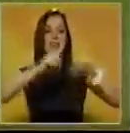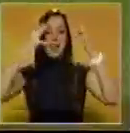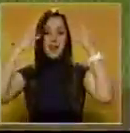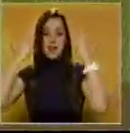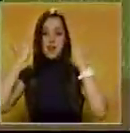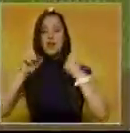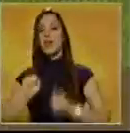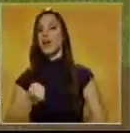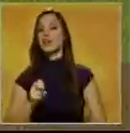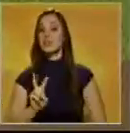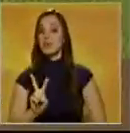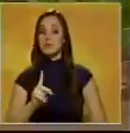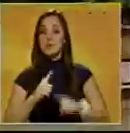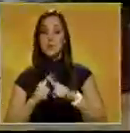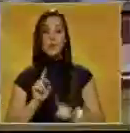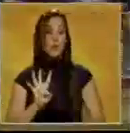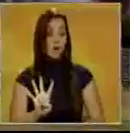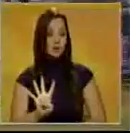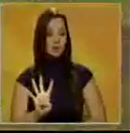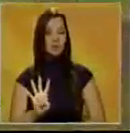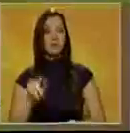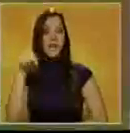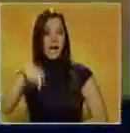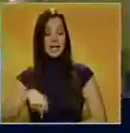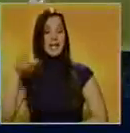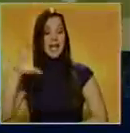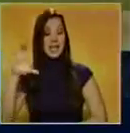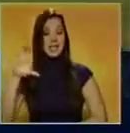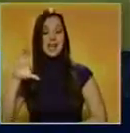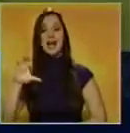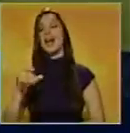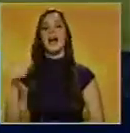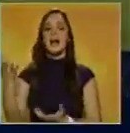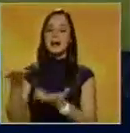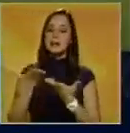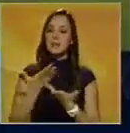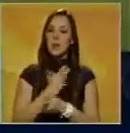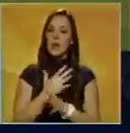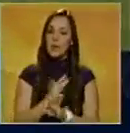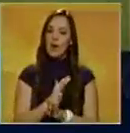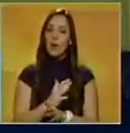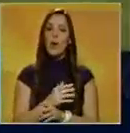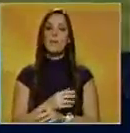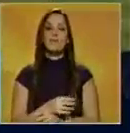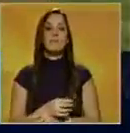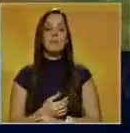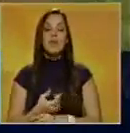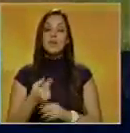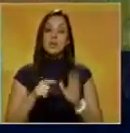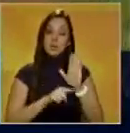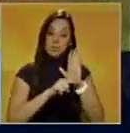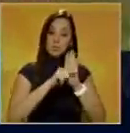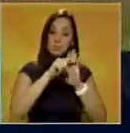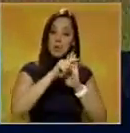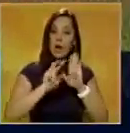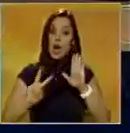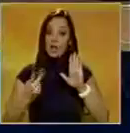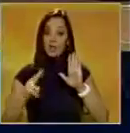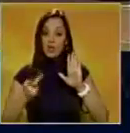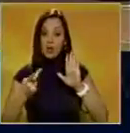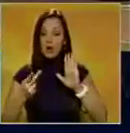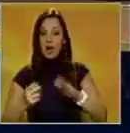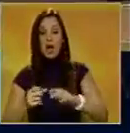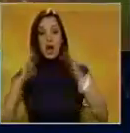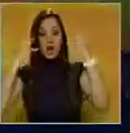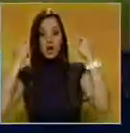Caracas 12 carreras por 4. El Estadio Universitario de Caracas recibió este juego donde los rapaces retomaron la ventaja en la pizarra con doble de Francisco